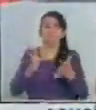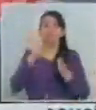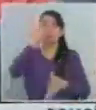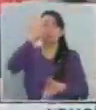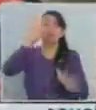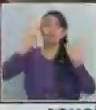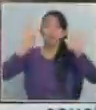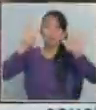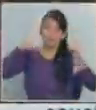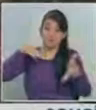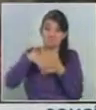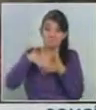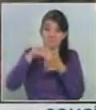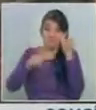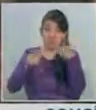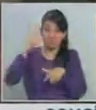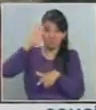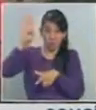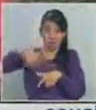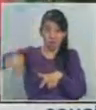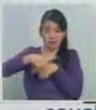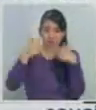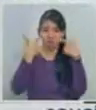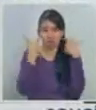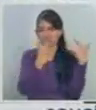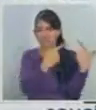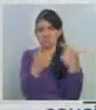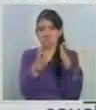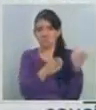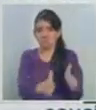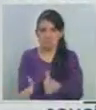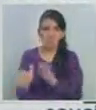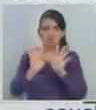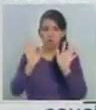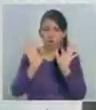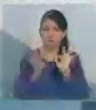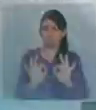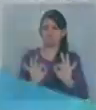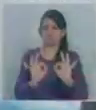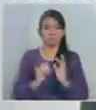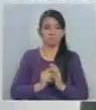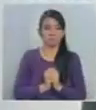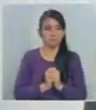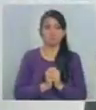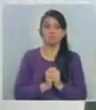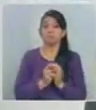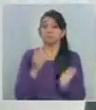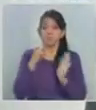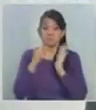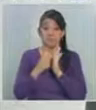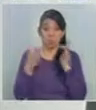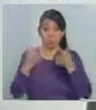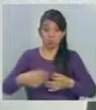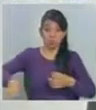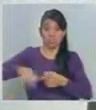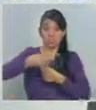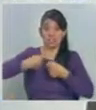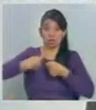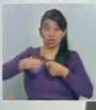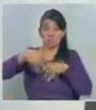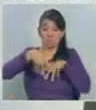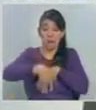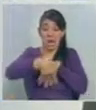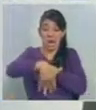uniformados resguardarán la seguridad y el orden público. Solicitar que las marchas que se realicen en el Distrito Metropolitano de